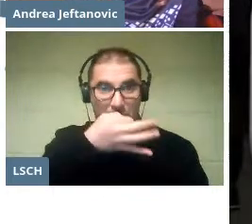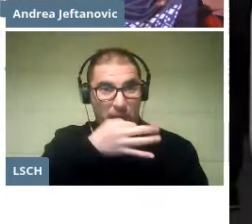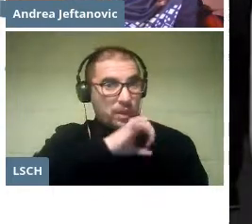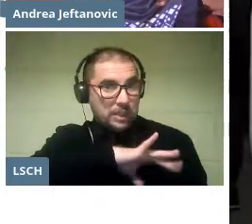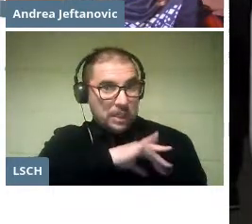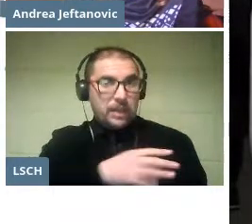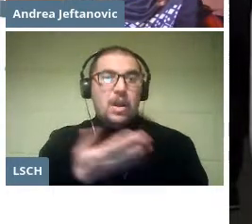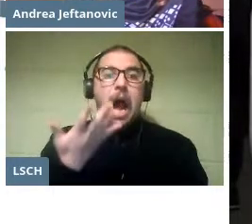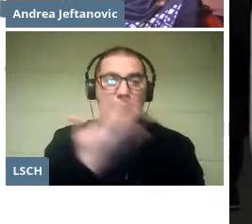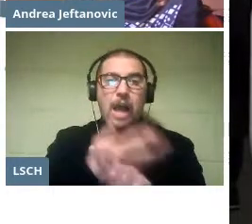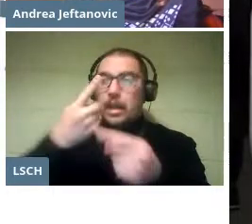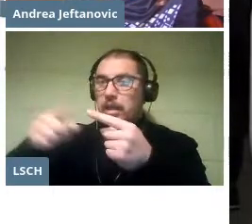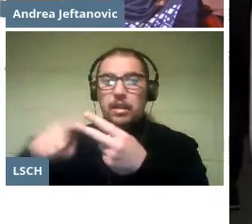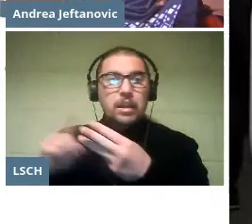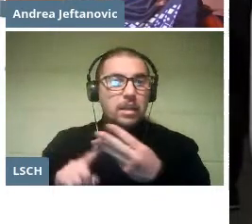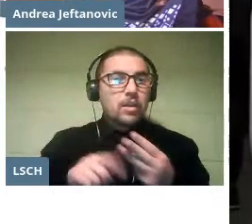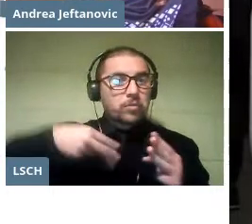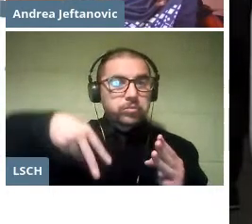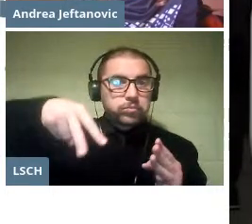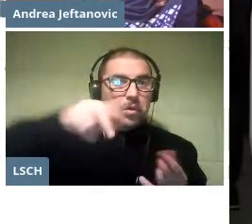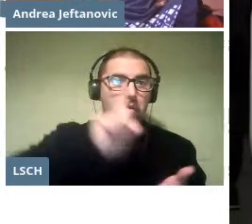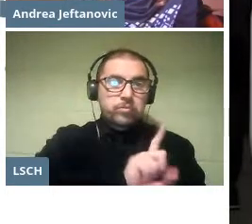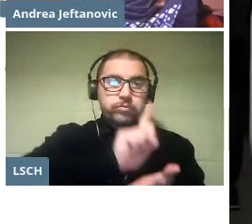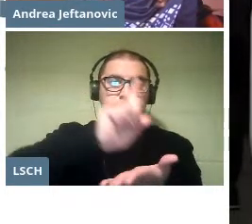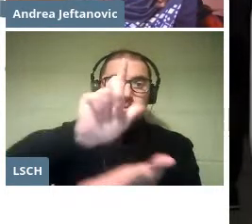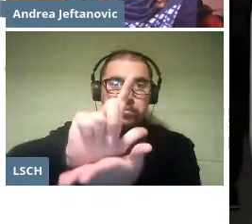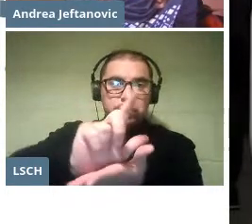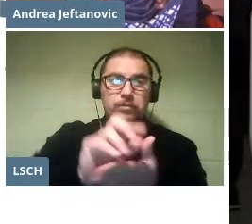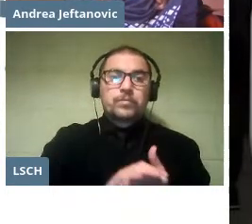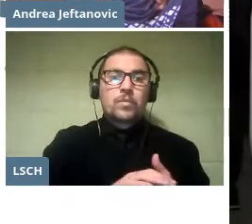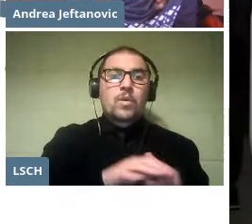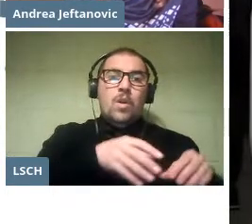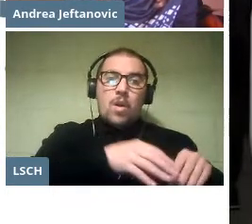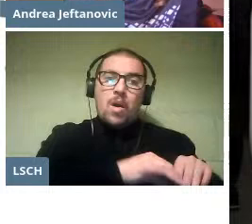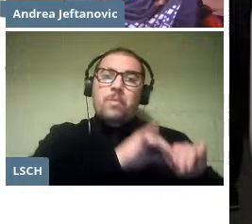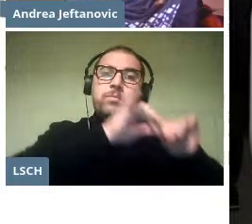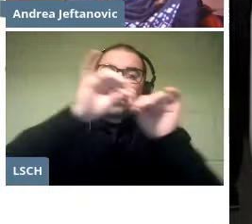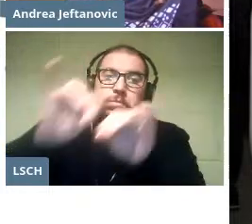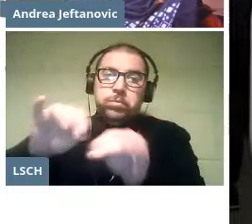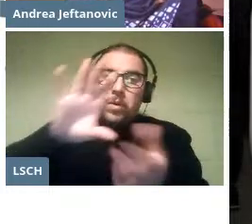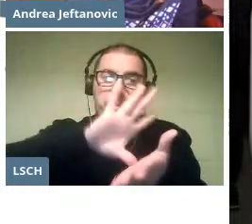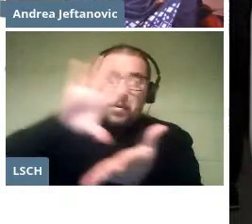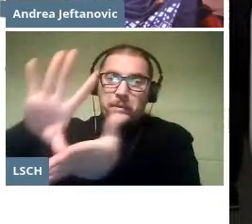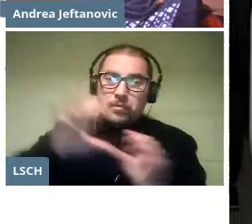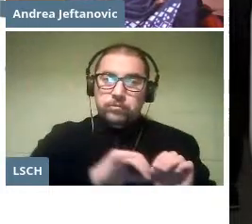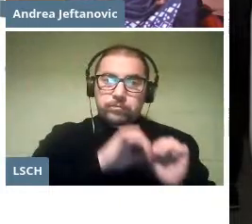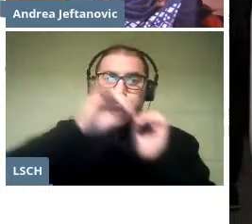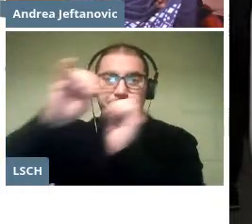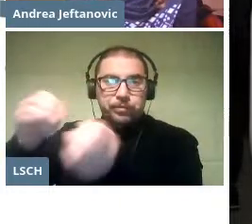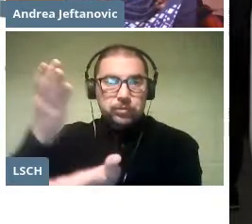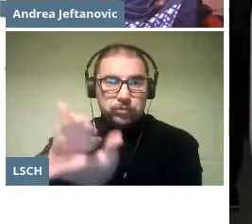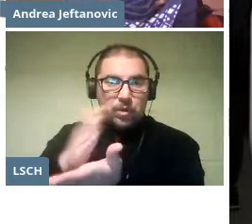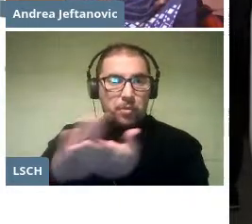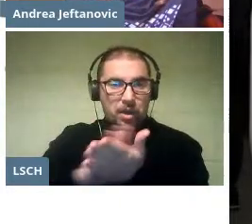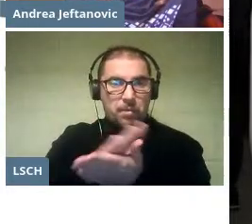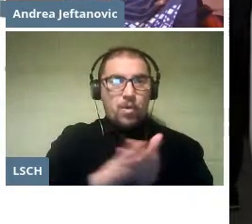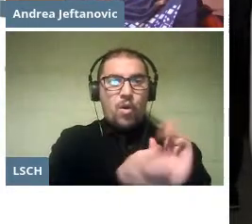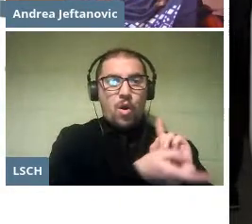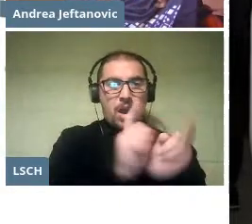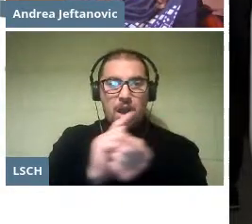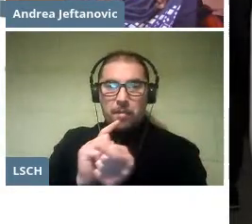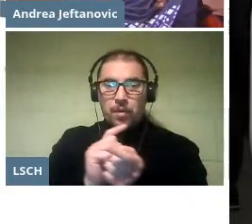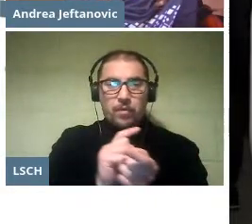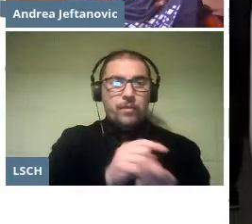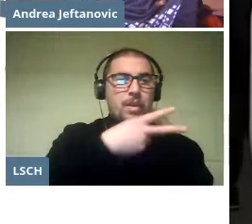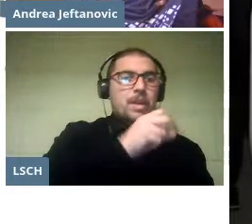ha habido caminatas por desplazamientos, por procesos migratorios forzados, y aquí pienso en la mudanza desde Haití a